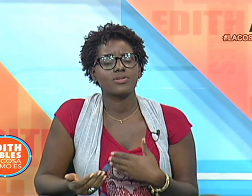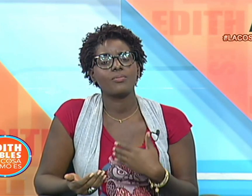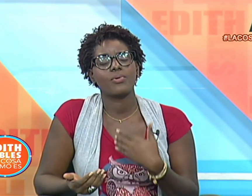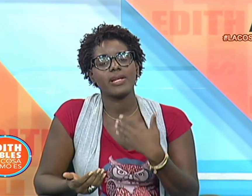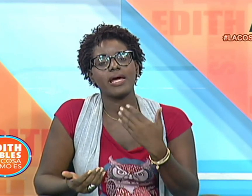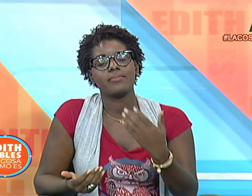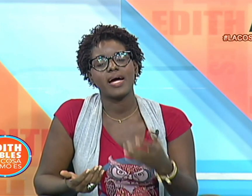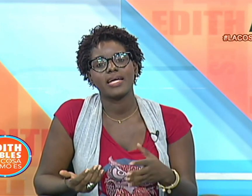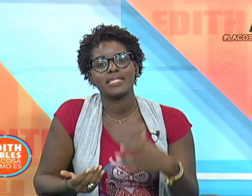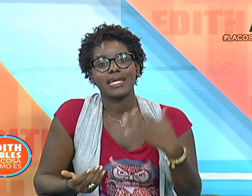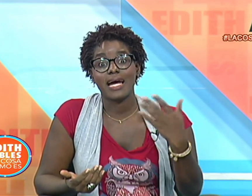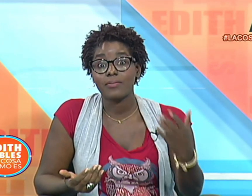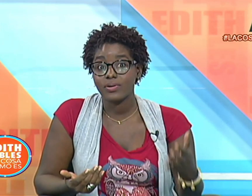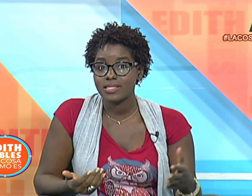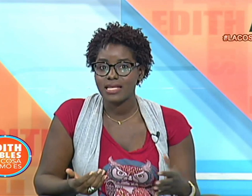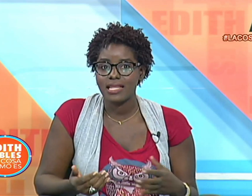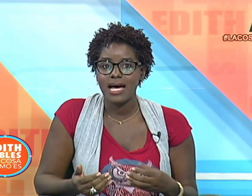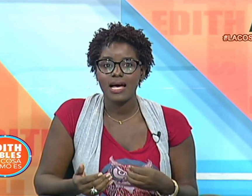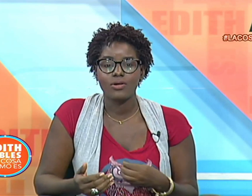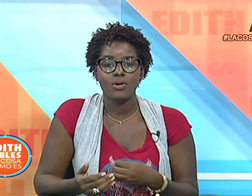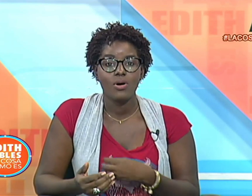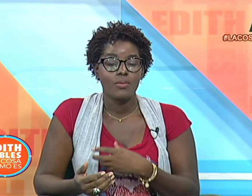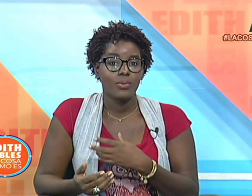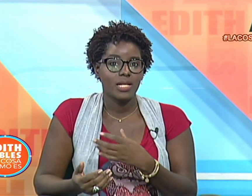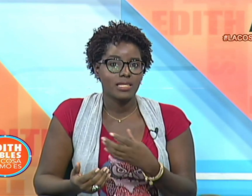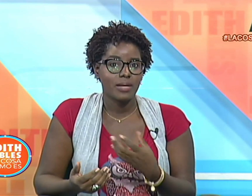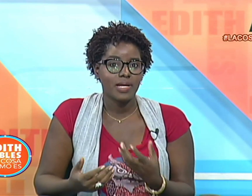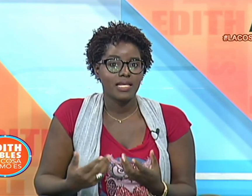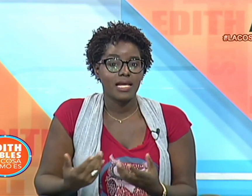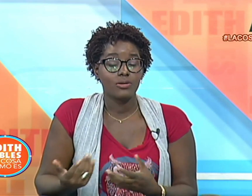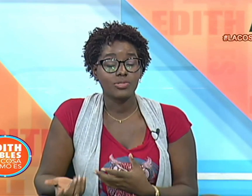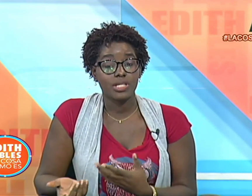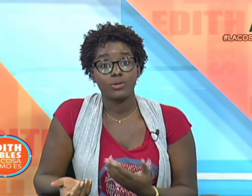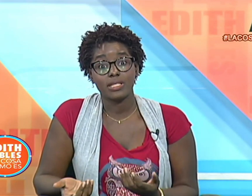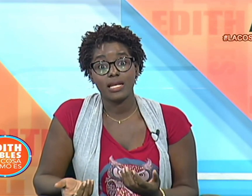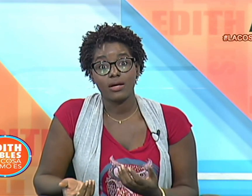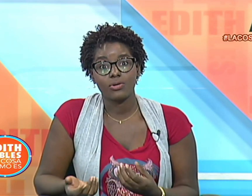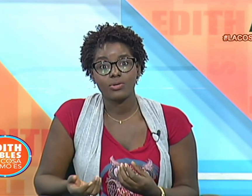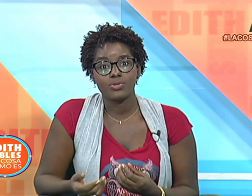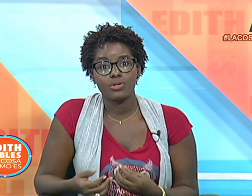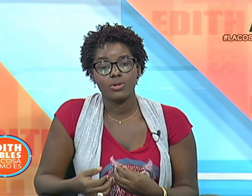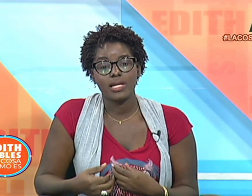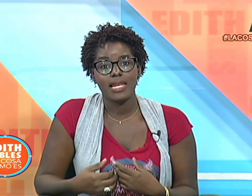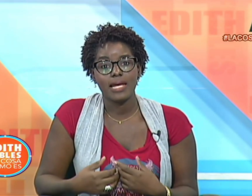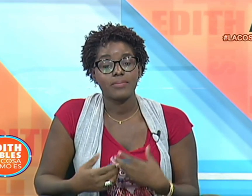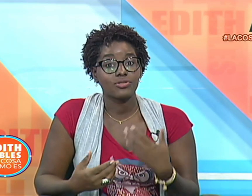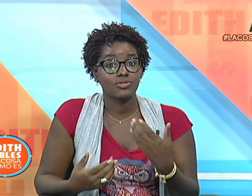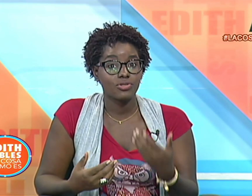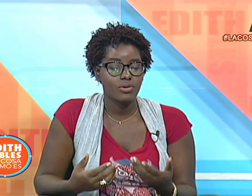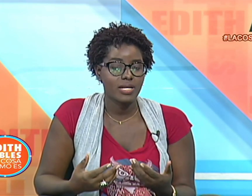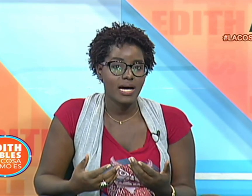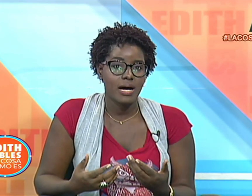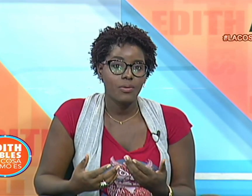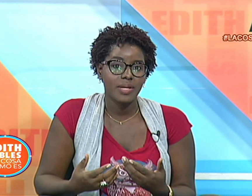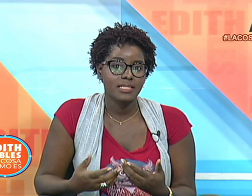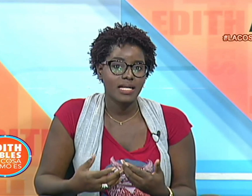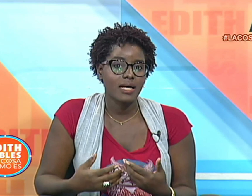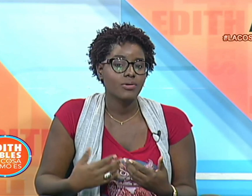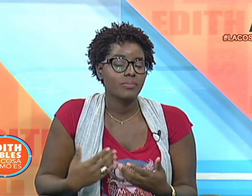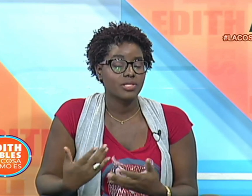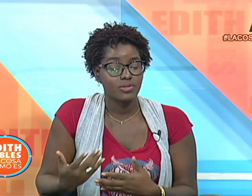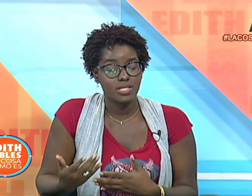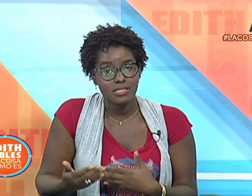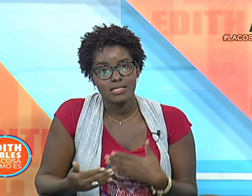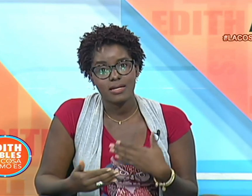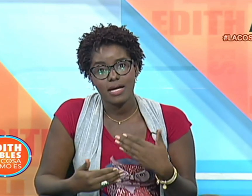por la imagen de cambio que se ha dado por el tema de la lucha contra la corrupción la inversión ha aumentado